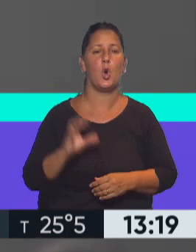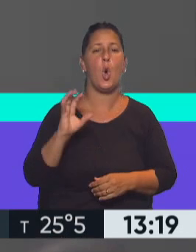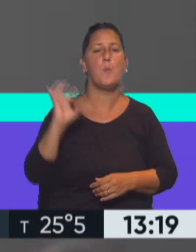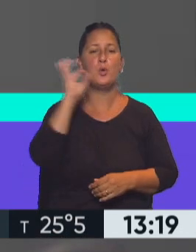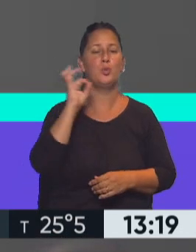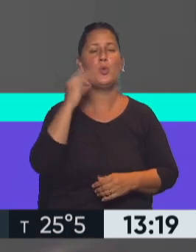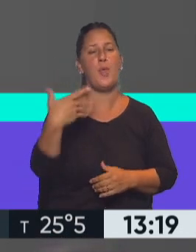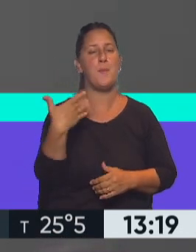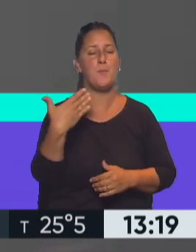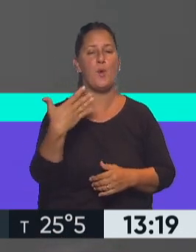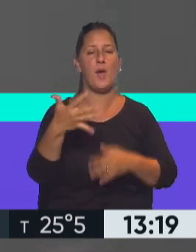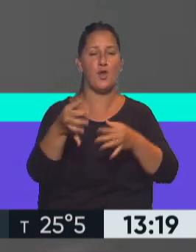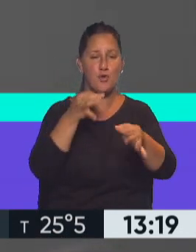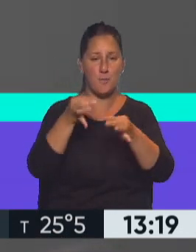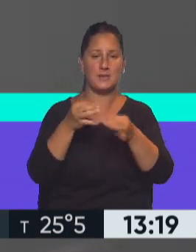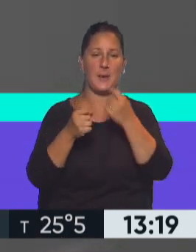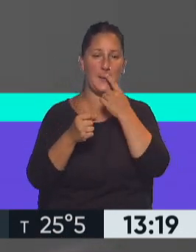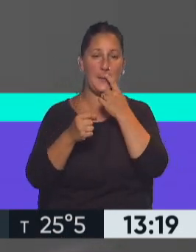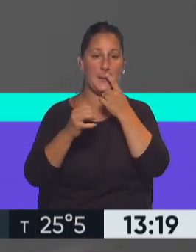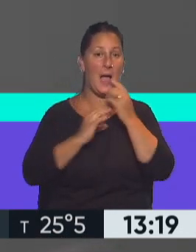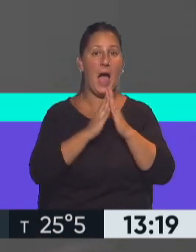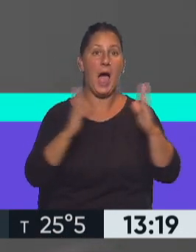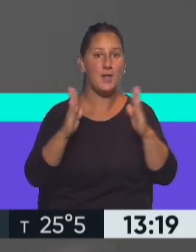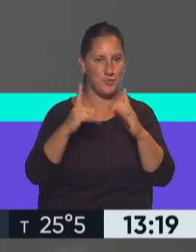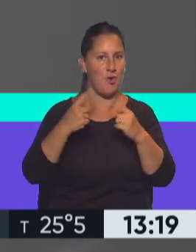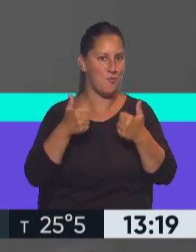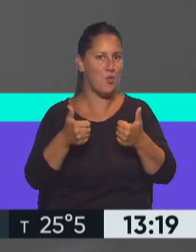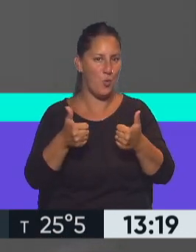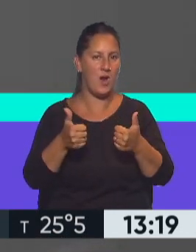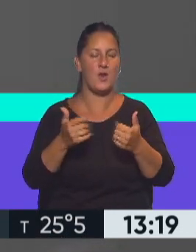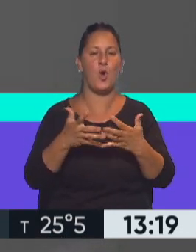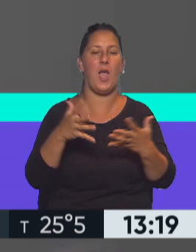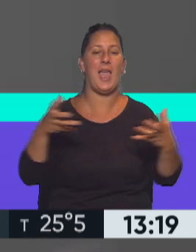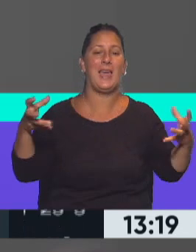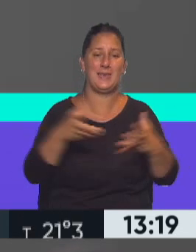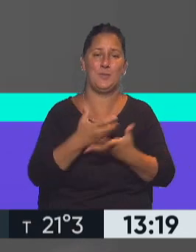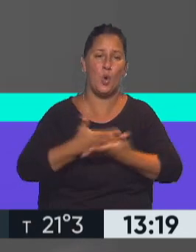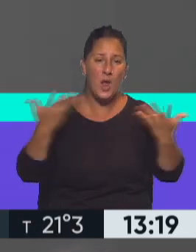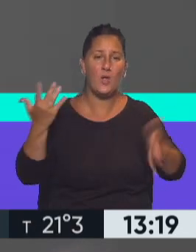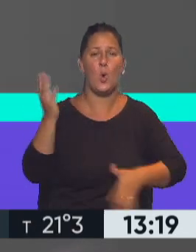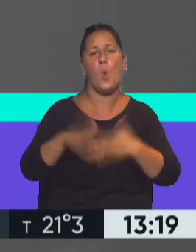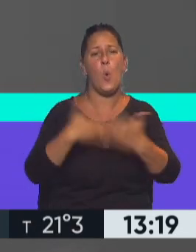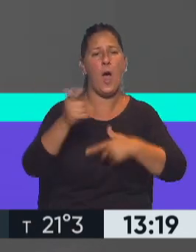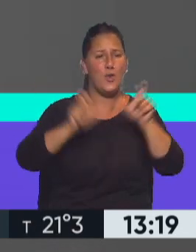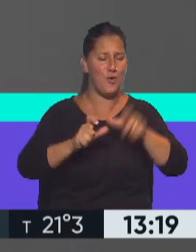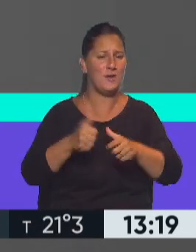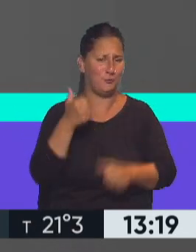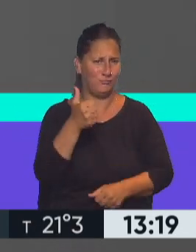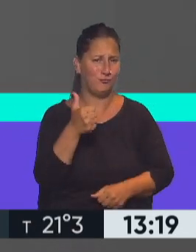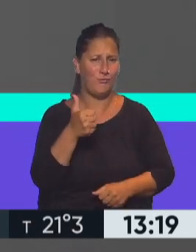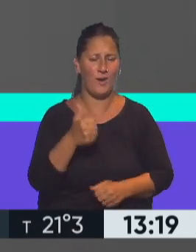hablar. Tenemos un año muy prometedor, tenemos un gran equipo, grandes jugadores y